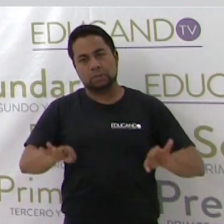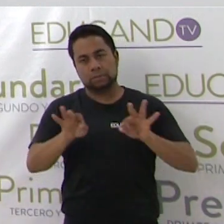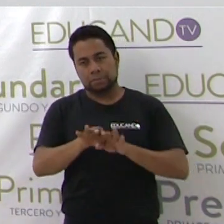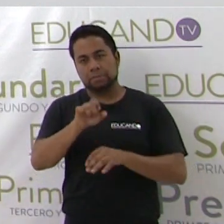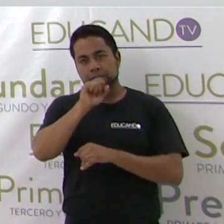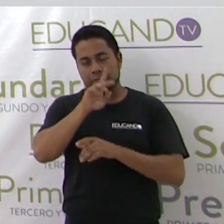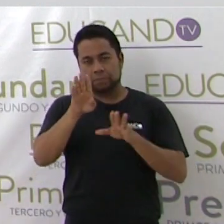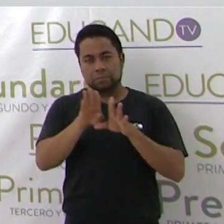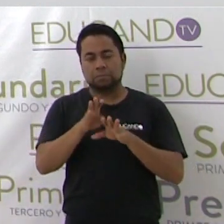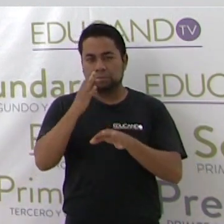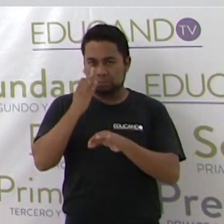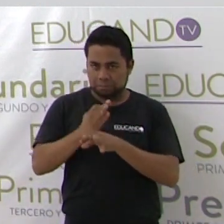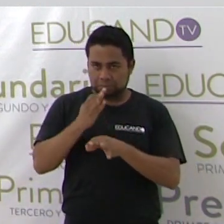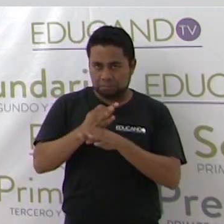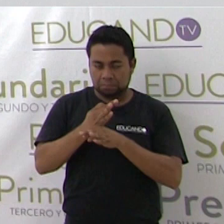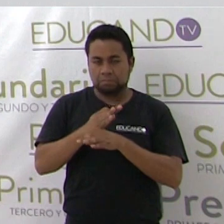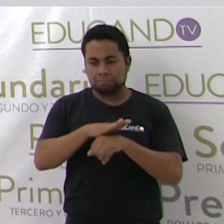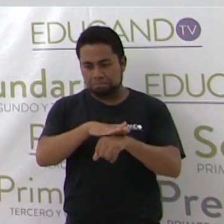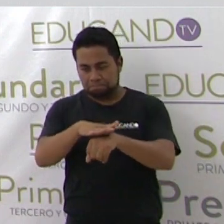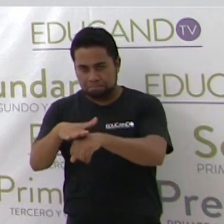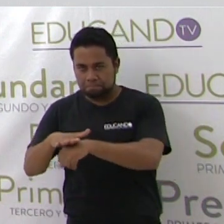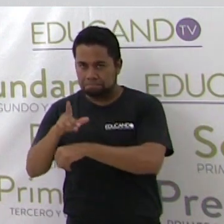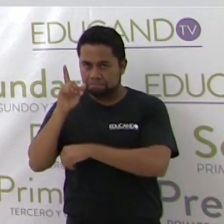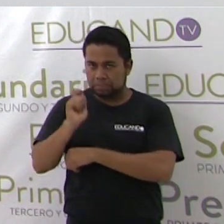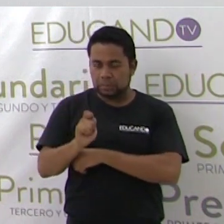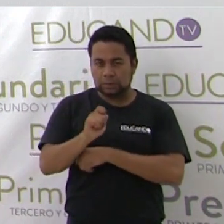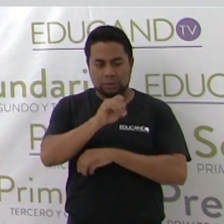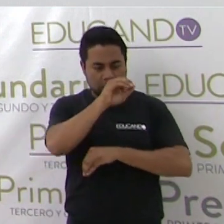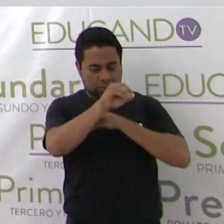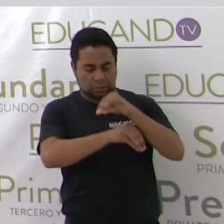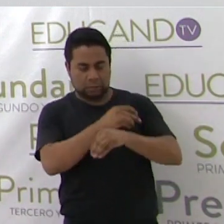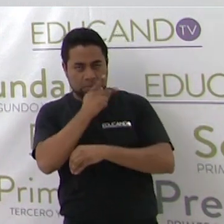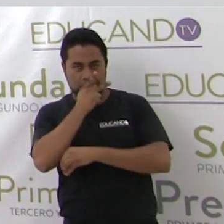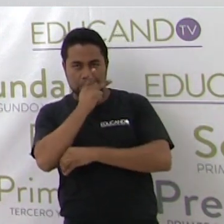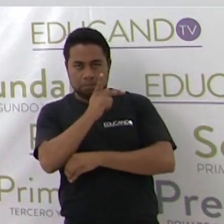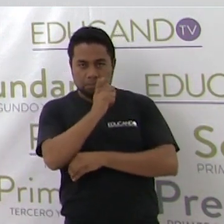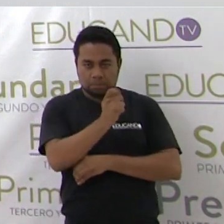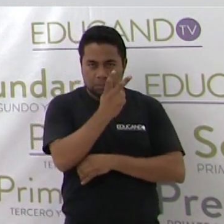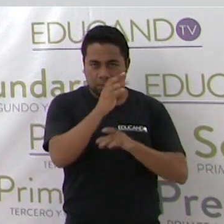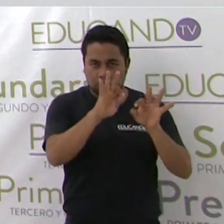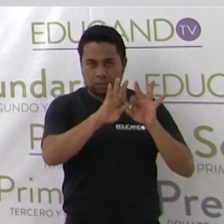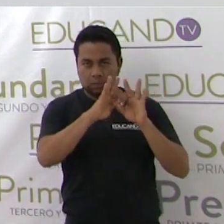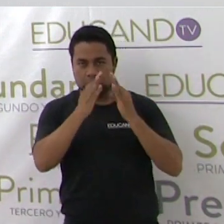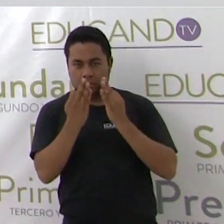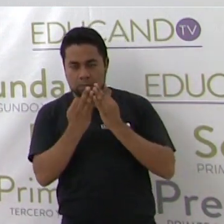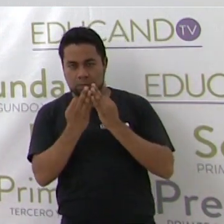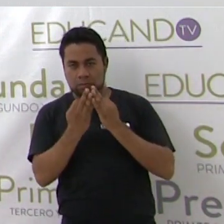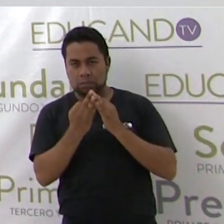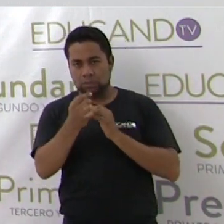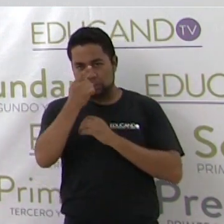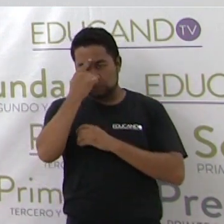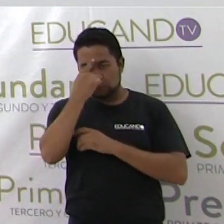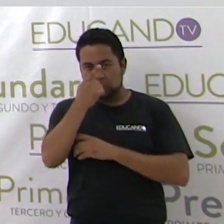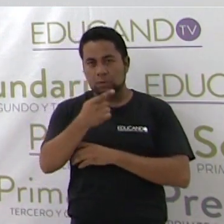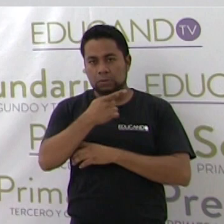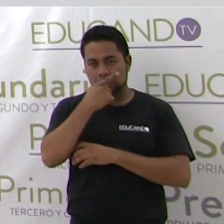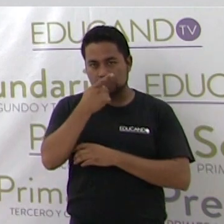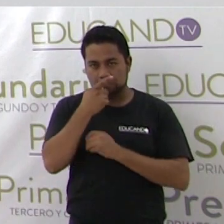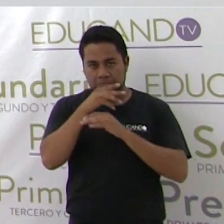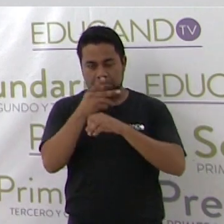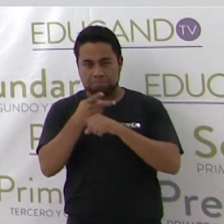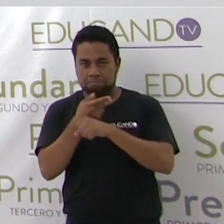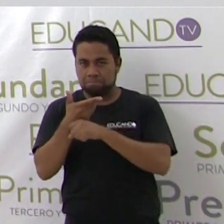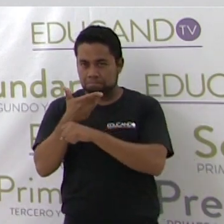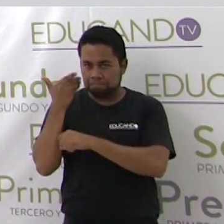esta parte, niños y niñas, definir que estas dos maneras de hablar del pasado